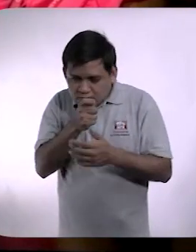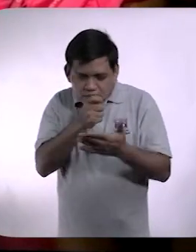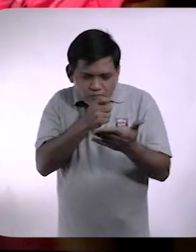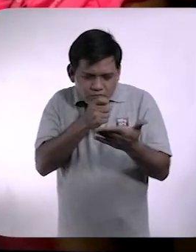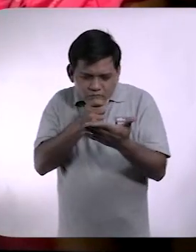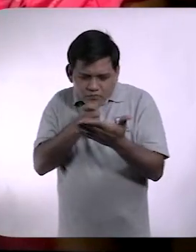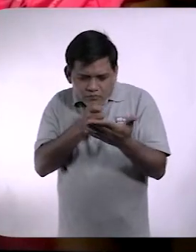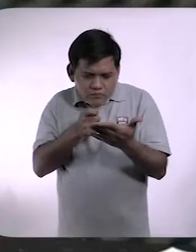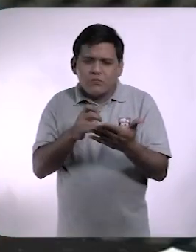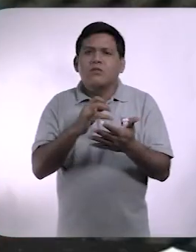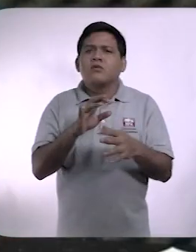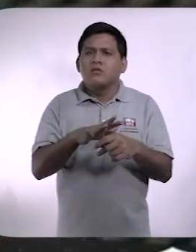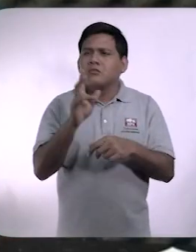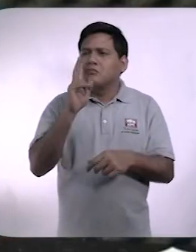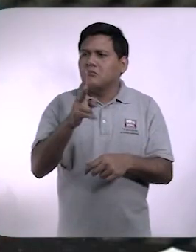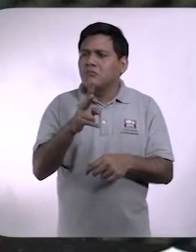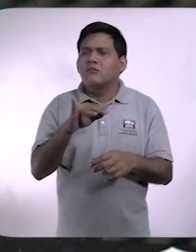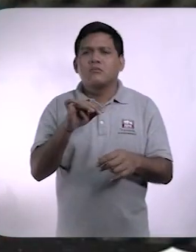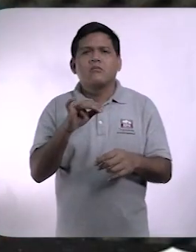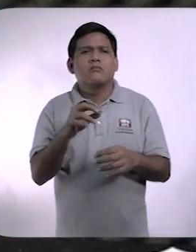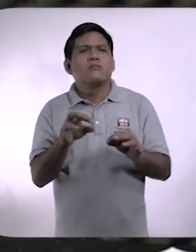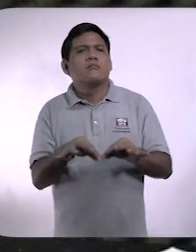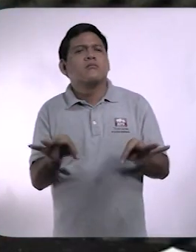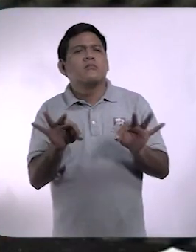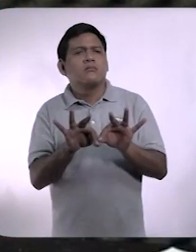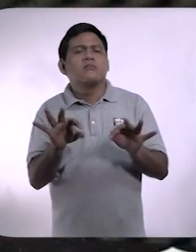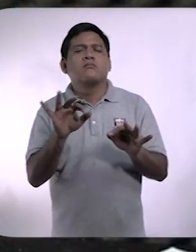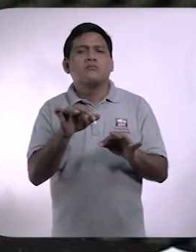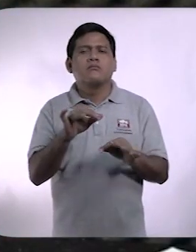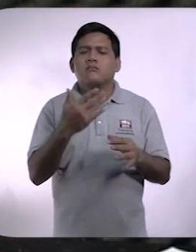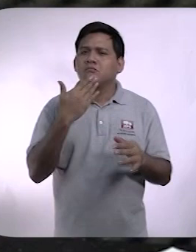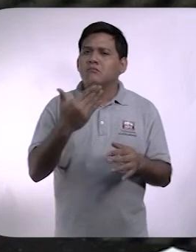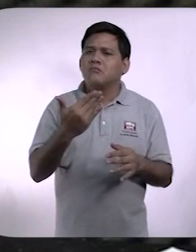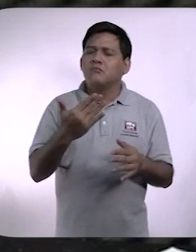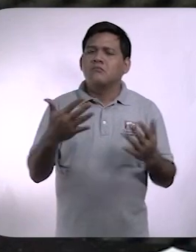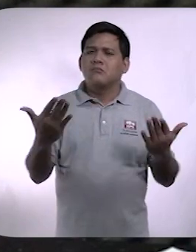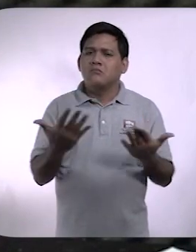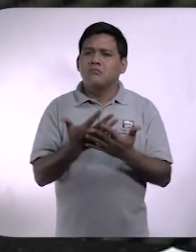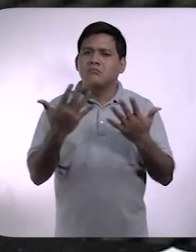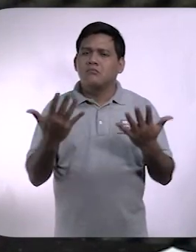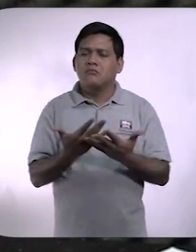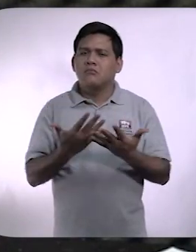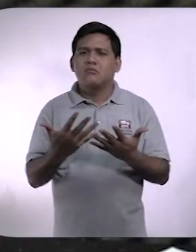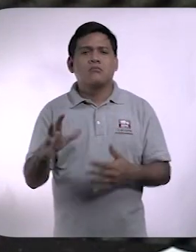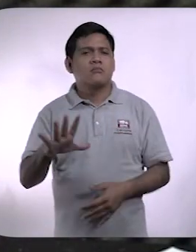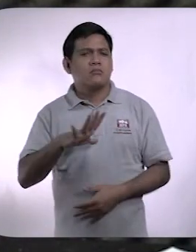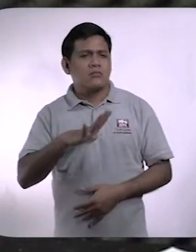con los cuentahilos. También existen lo que son